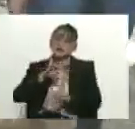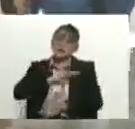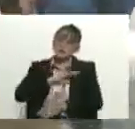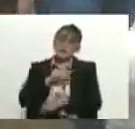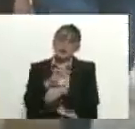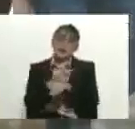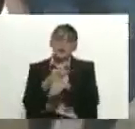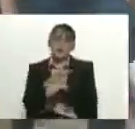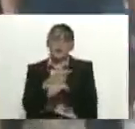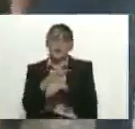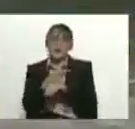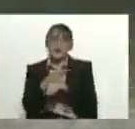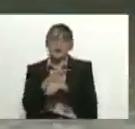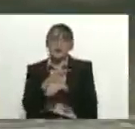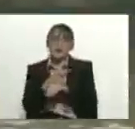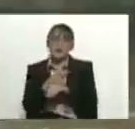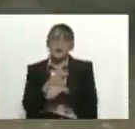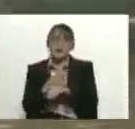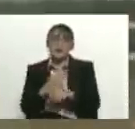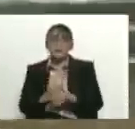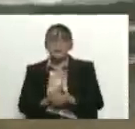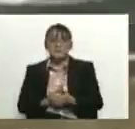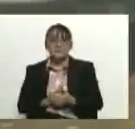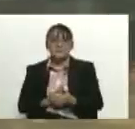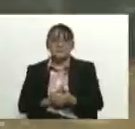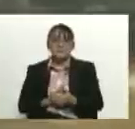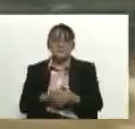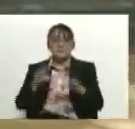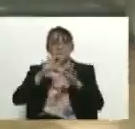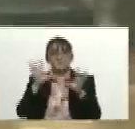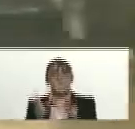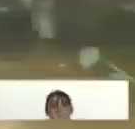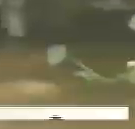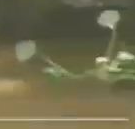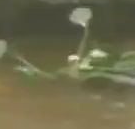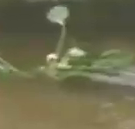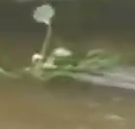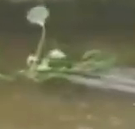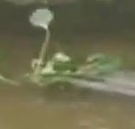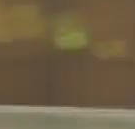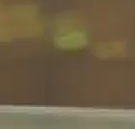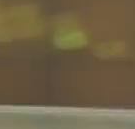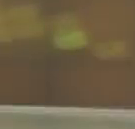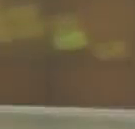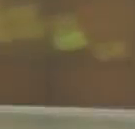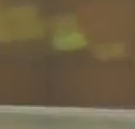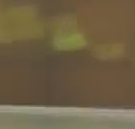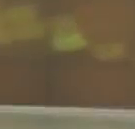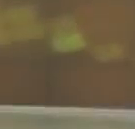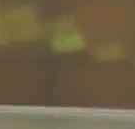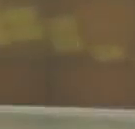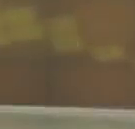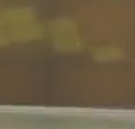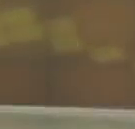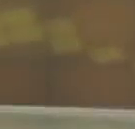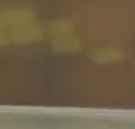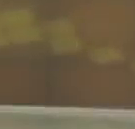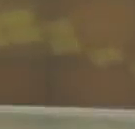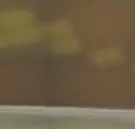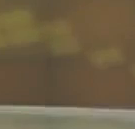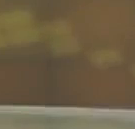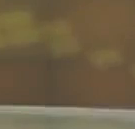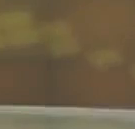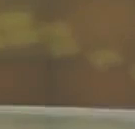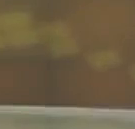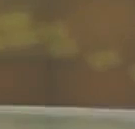bolivariano en cámara Wilson Medina quien les reporta María Vargas la noticia Recuerden que son los meses en los cuales